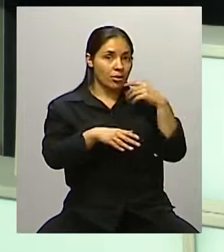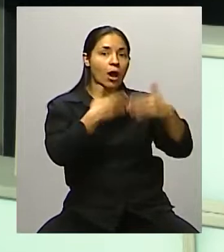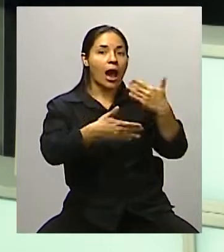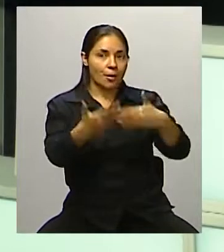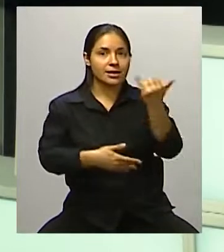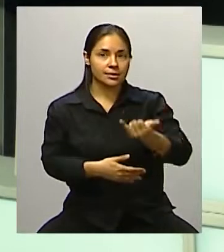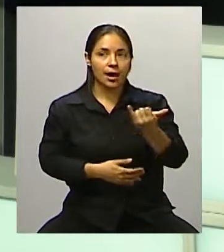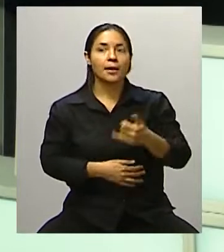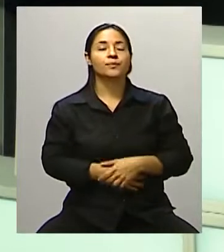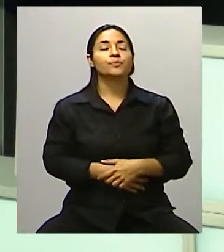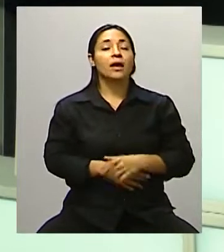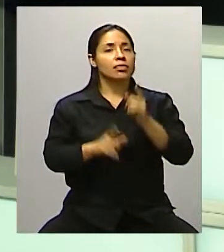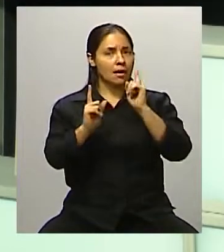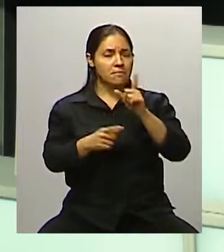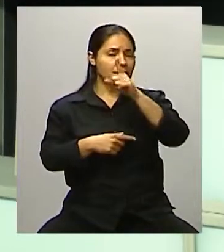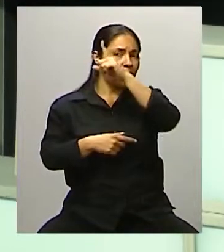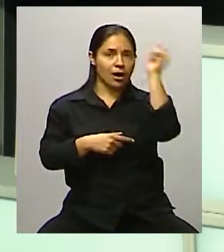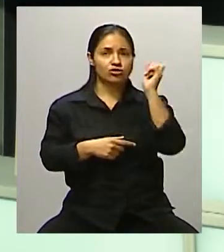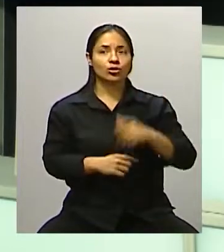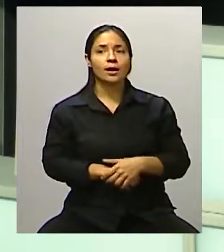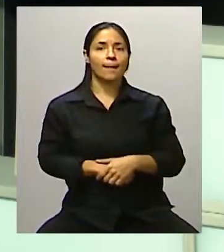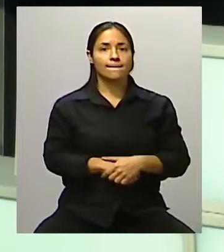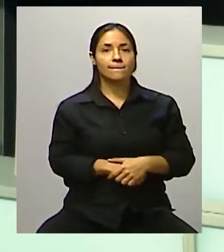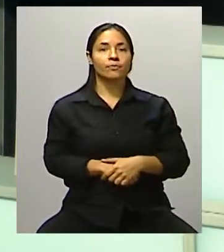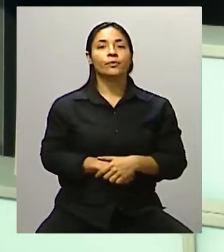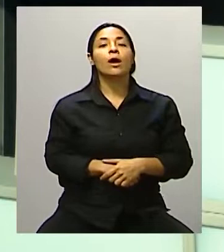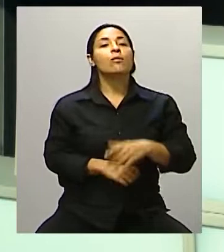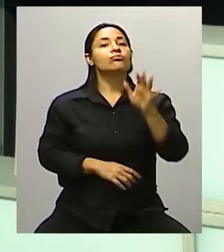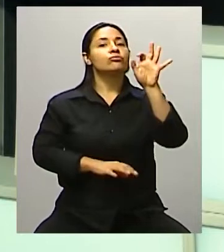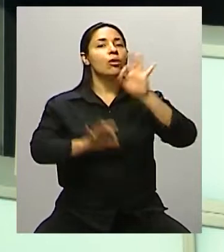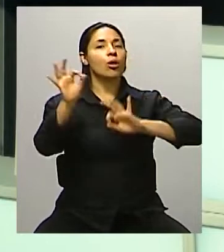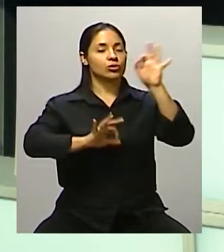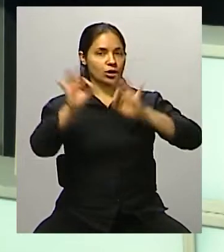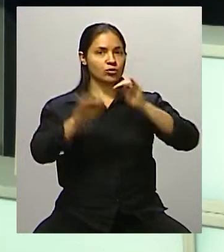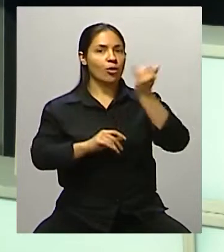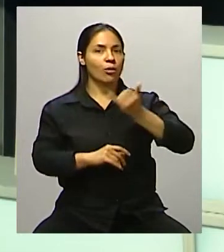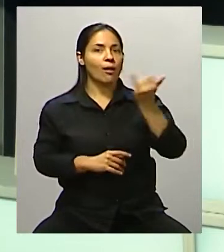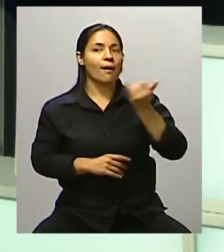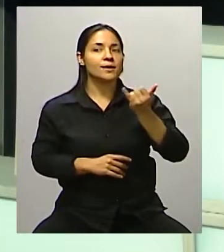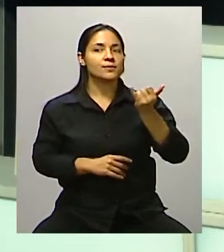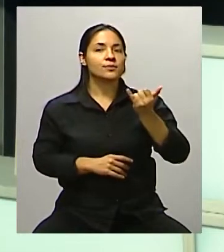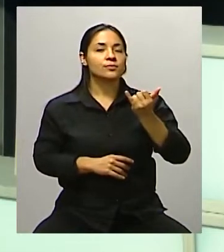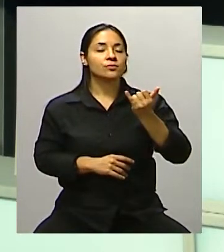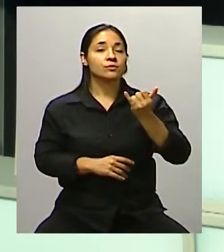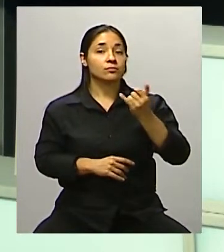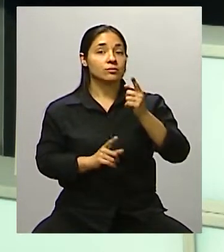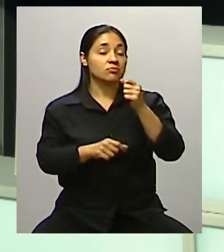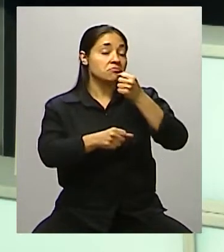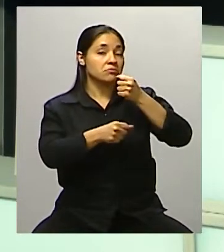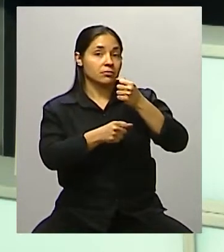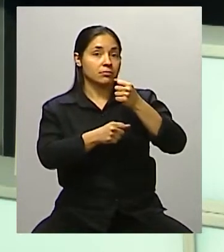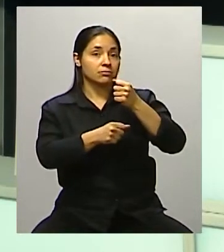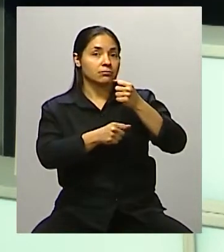que decir que a nivel nacional hay proyectos. Obviamente los que vienen peleando por esto quieren que se